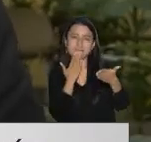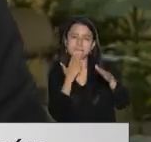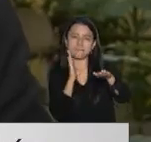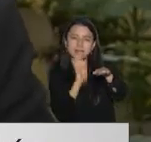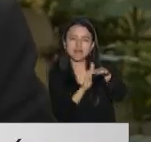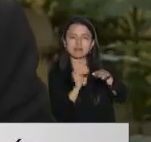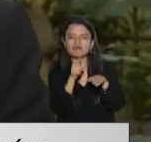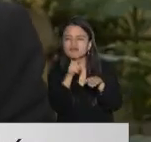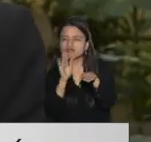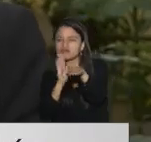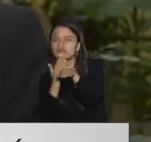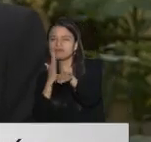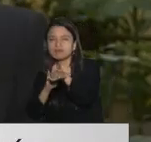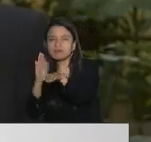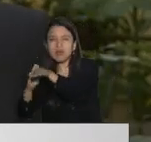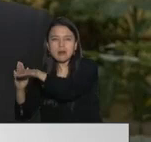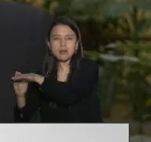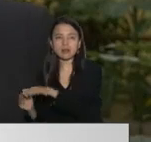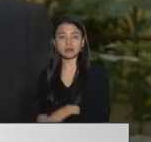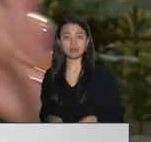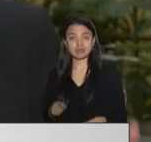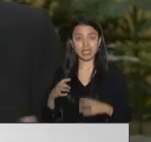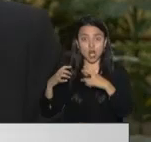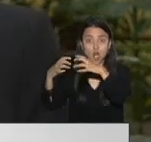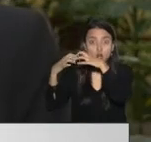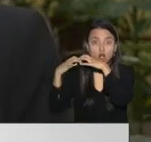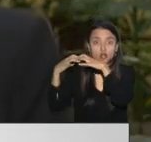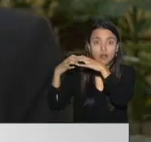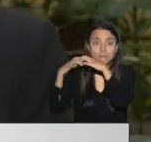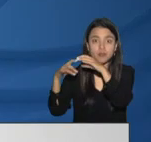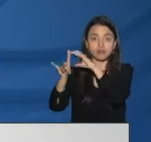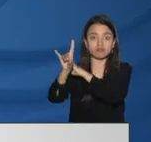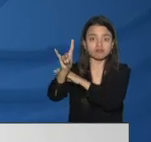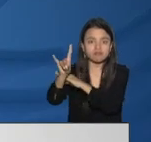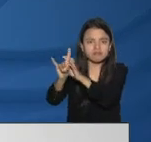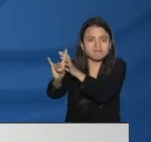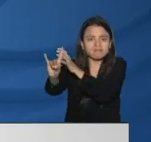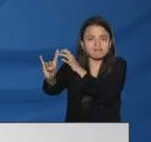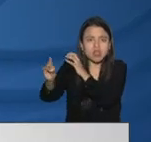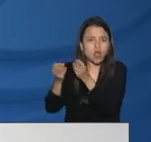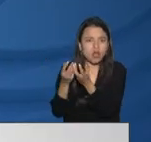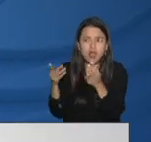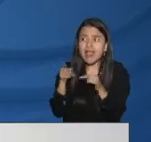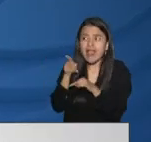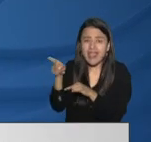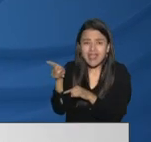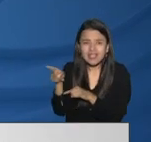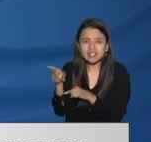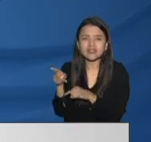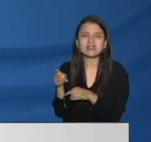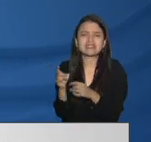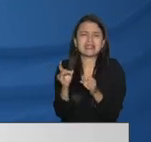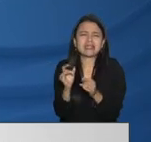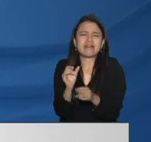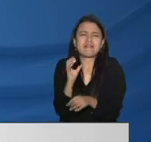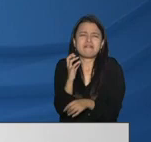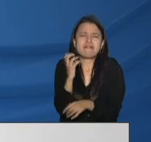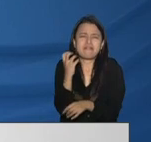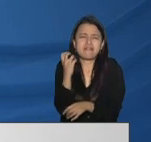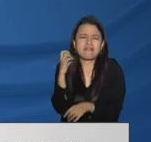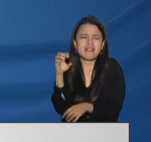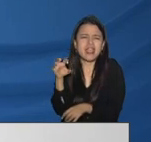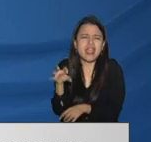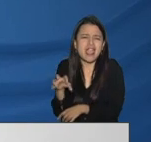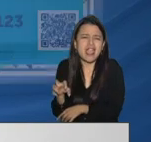flota vehicular de carga más vieja de la región después de Haití. Son calcomanías de 5 colores, gris, naranja